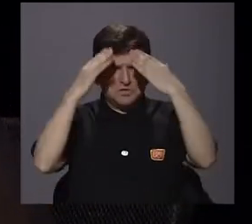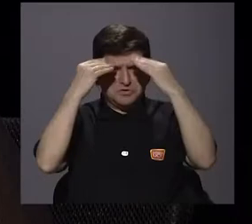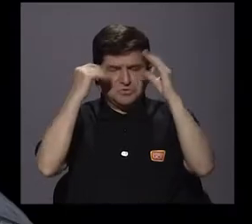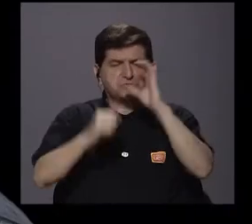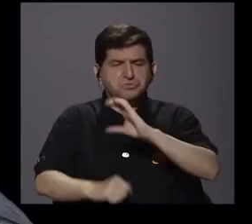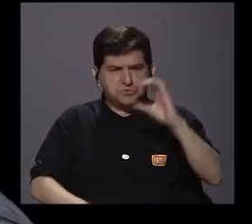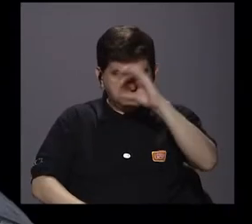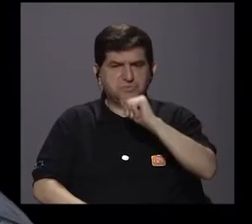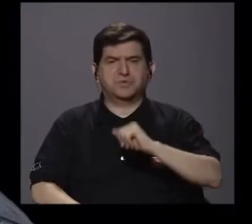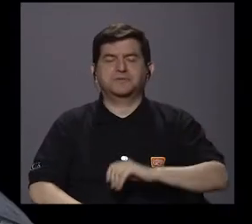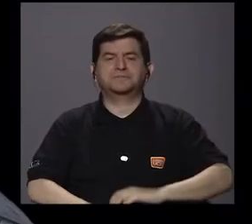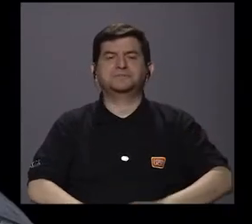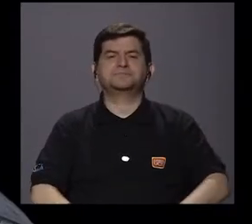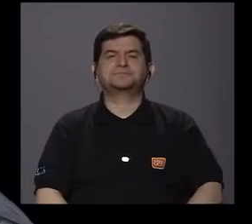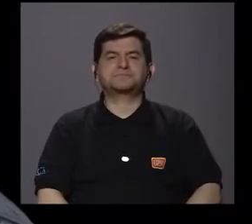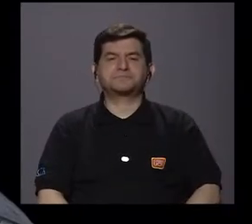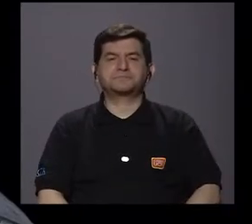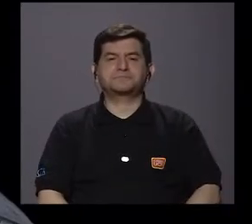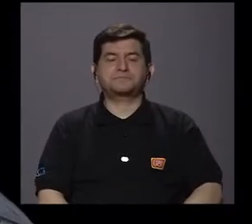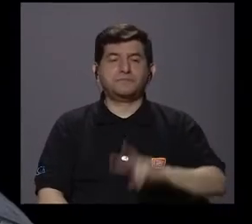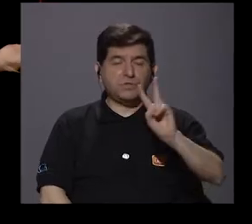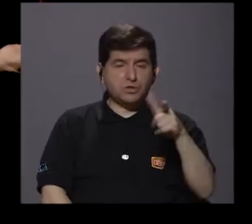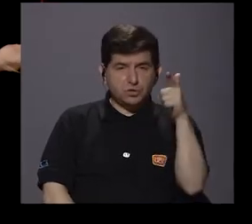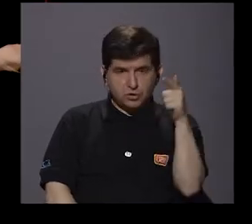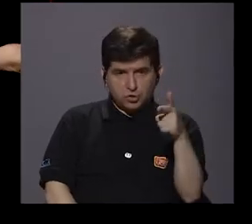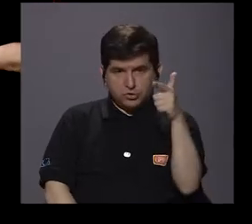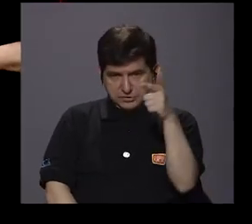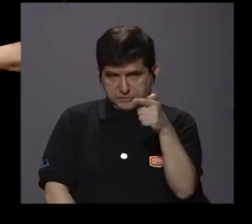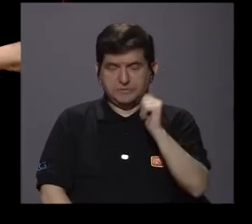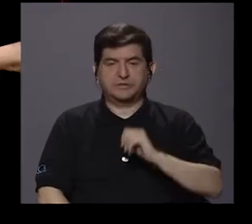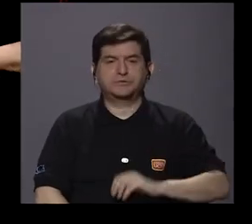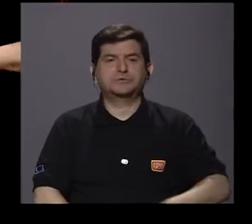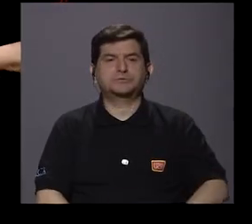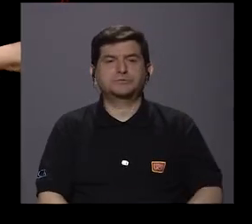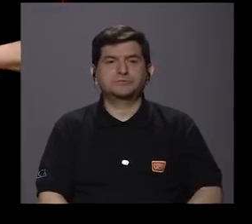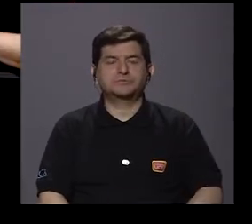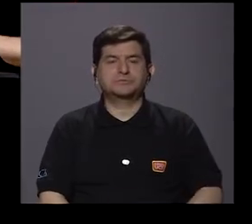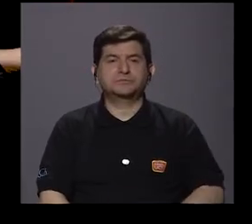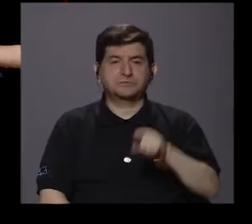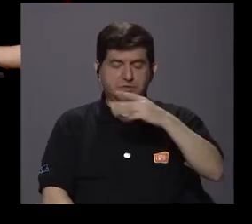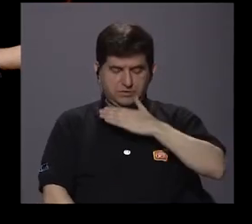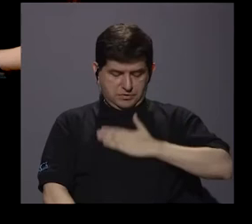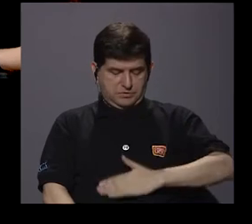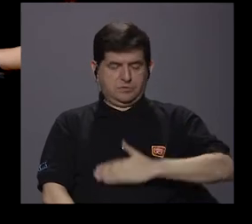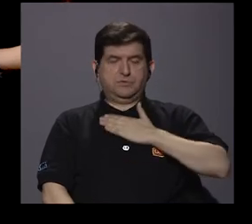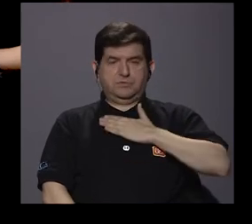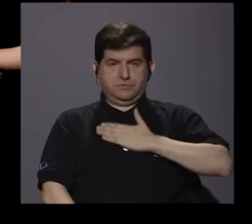dando. Dos disparos en el área del pecho.